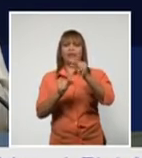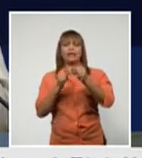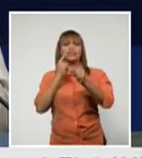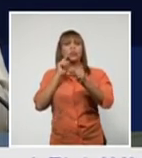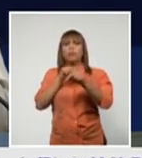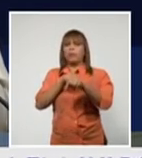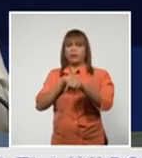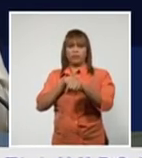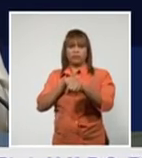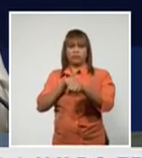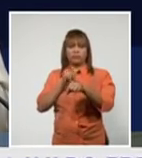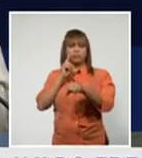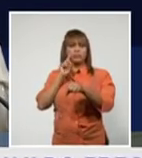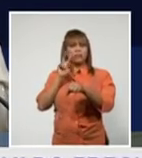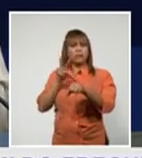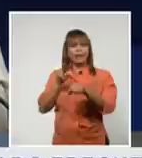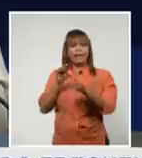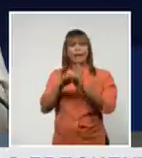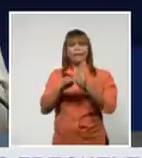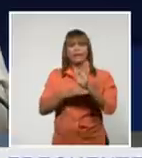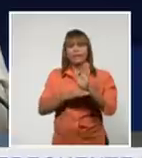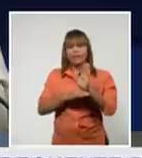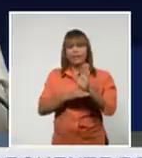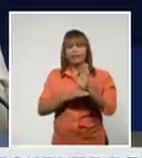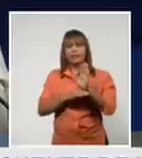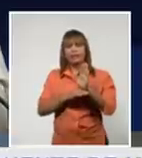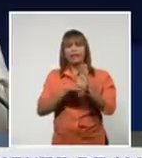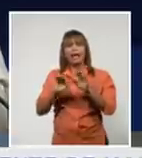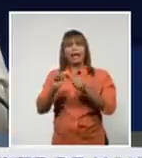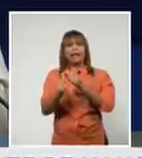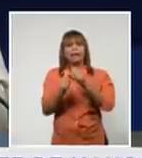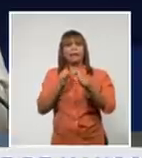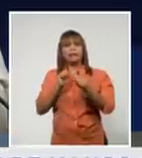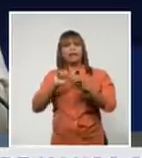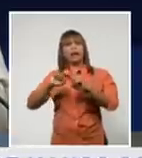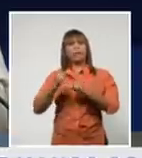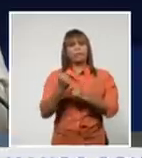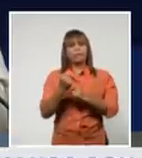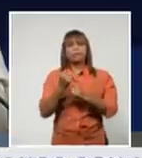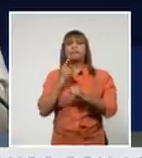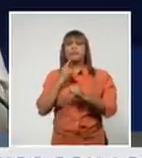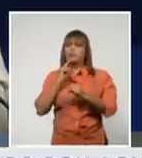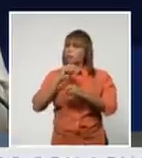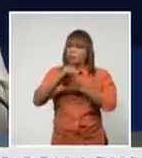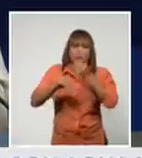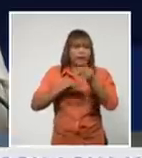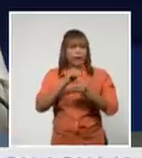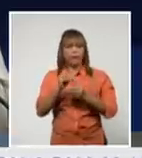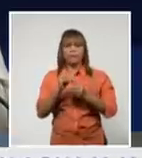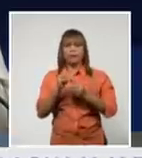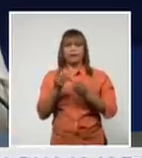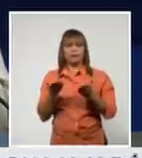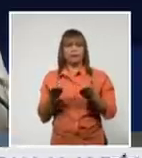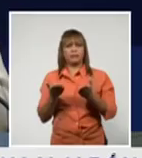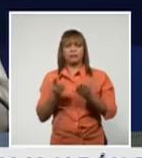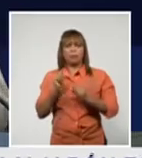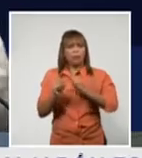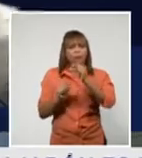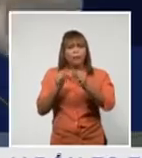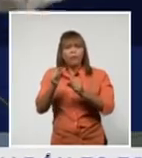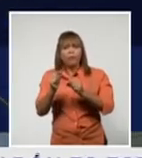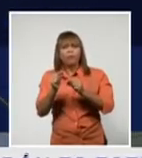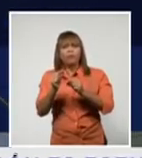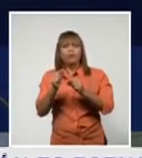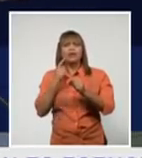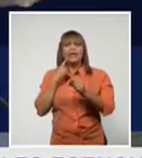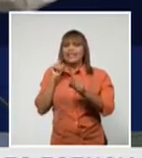se considera que una medida hay que restringirla, bueno, pues se irá adoptando, eso no es lo menor. Decir desde